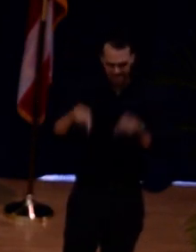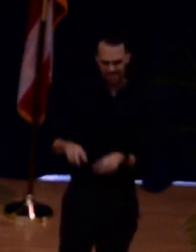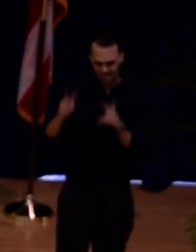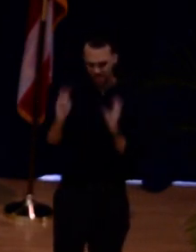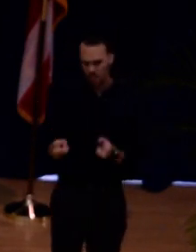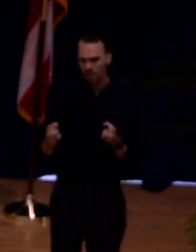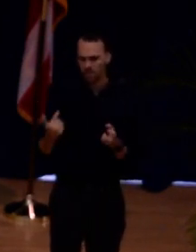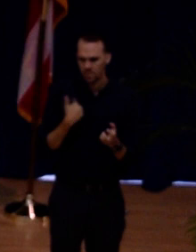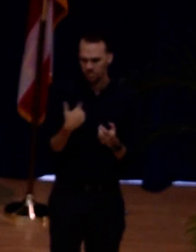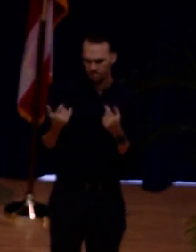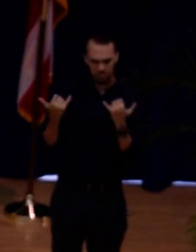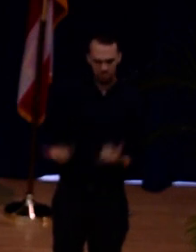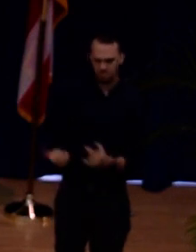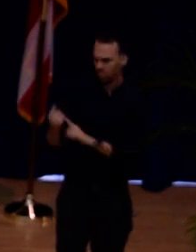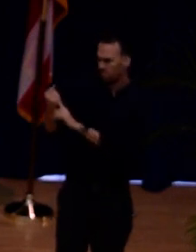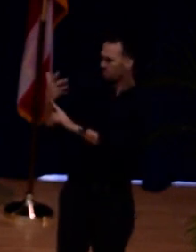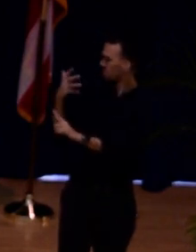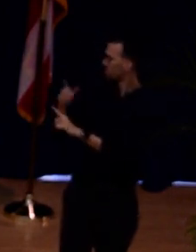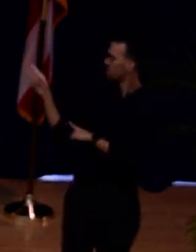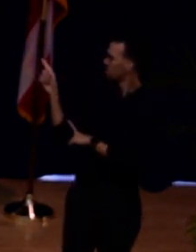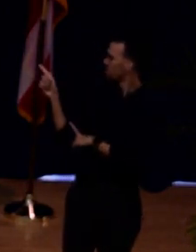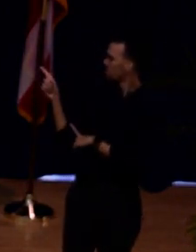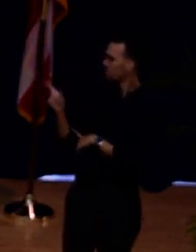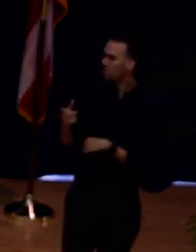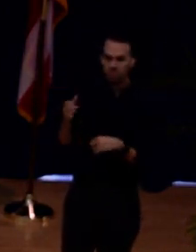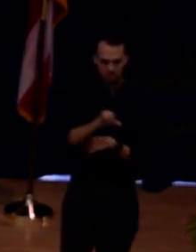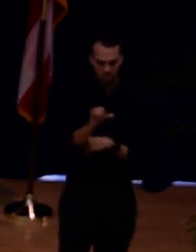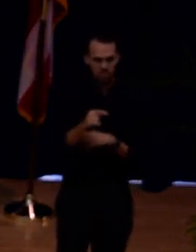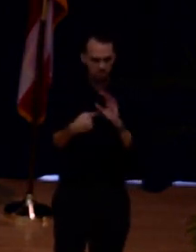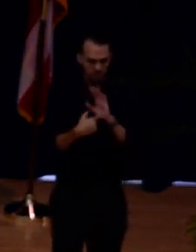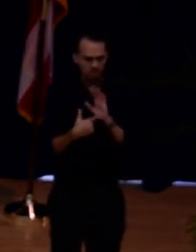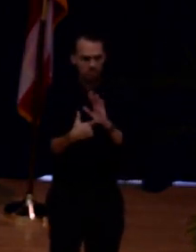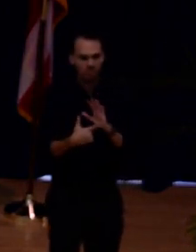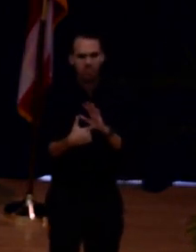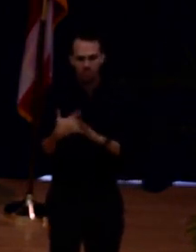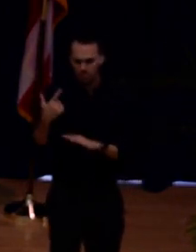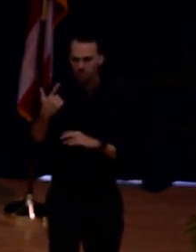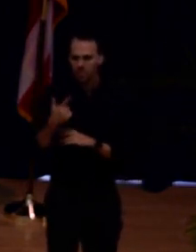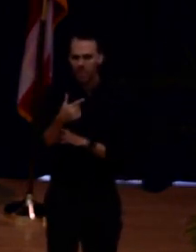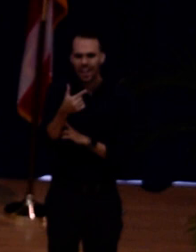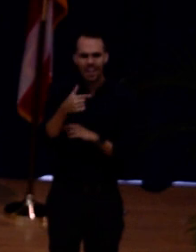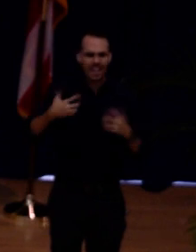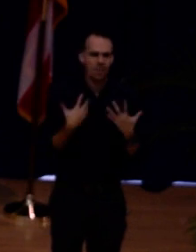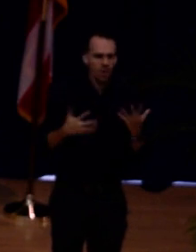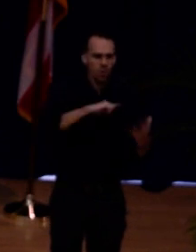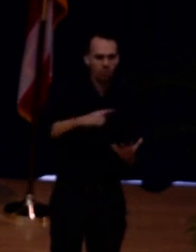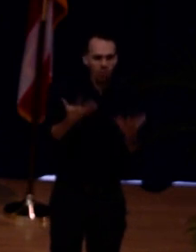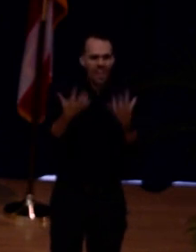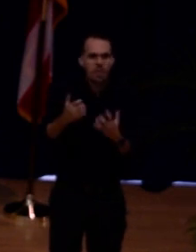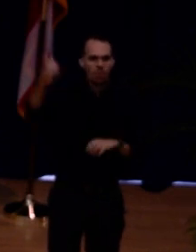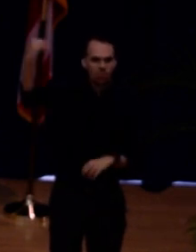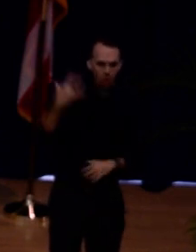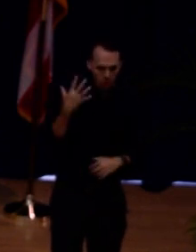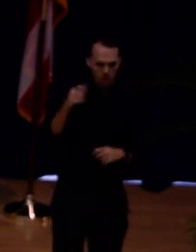yo vengo aquí hoy no solo representando a Sierra Club, pero también representando a la Alianza Queremos Sol. En ese,